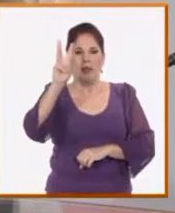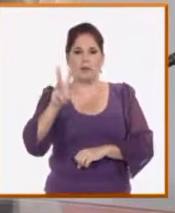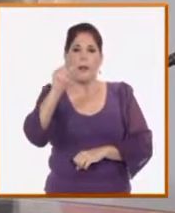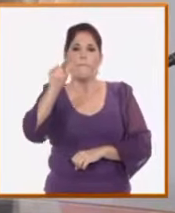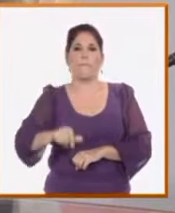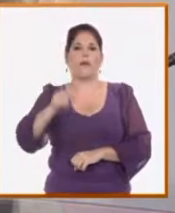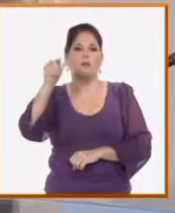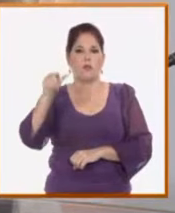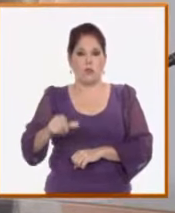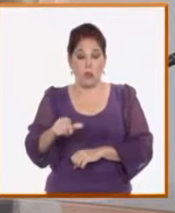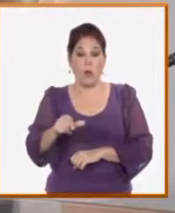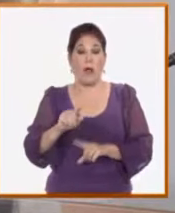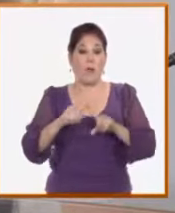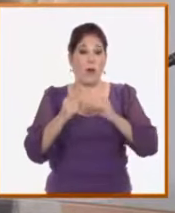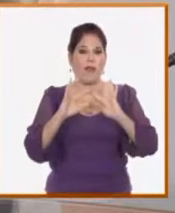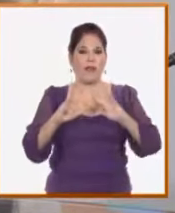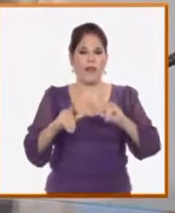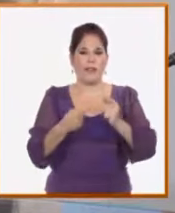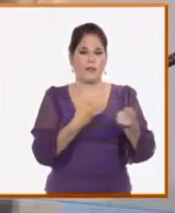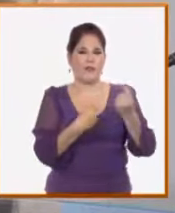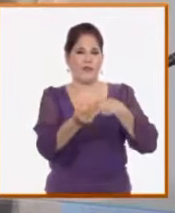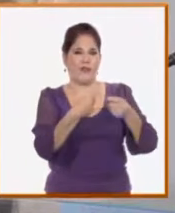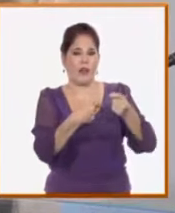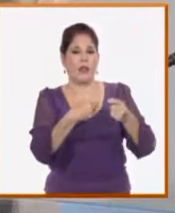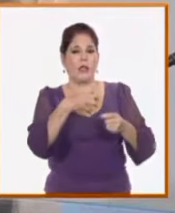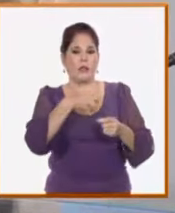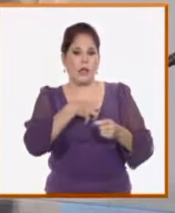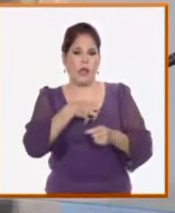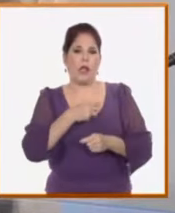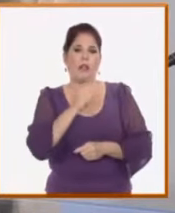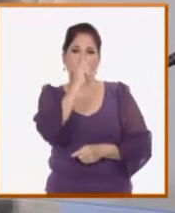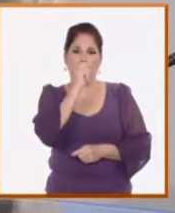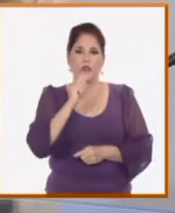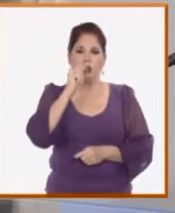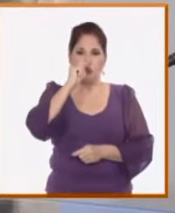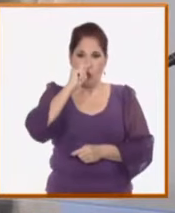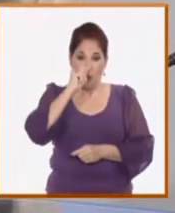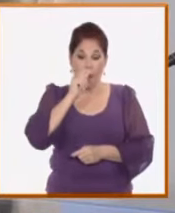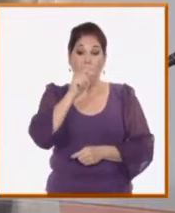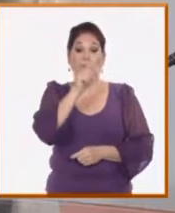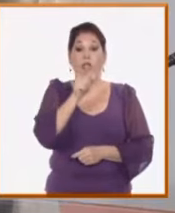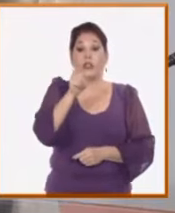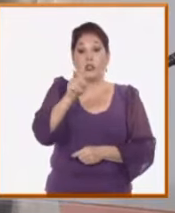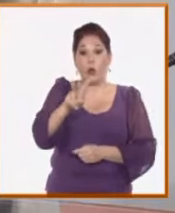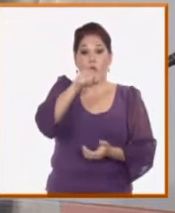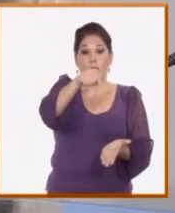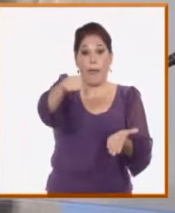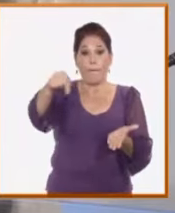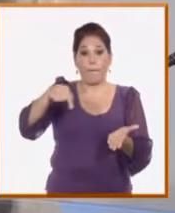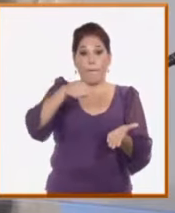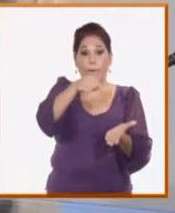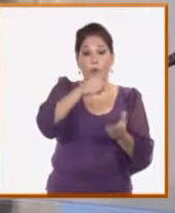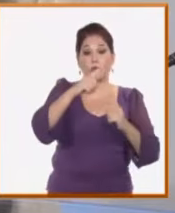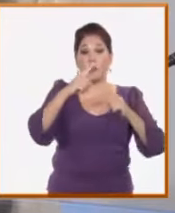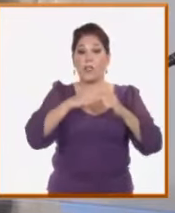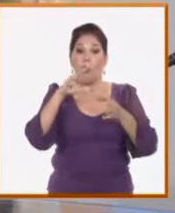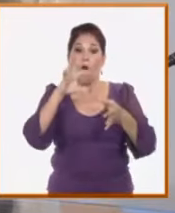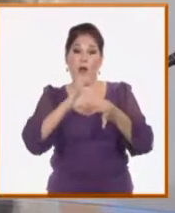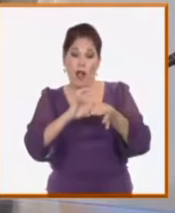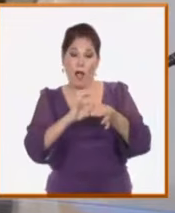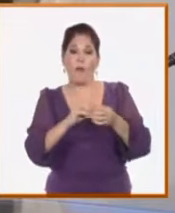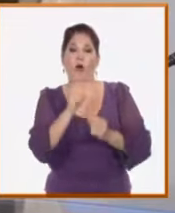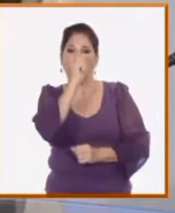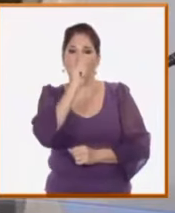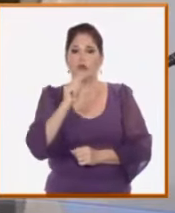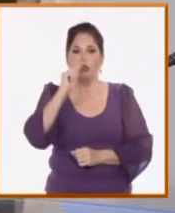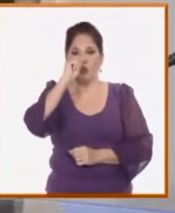TR personas por los delitos de tráfico y tenencia de droga y se aseguraron 12.25 kg de droga que